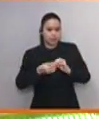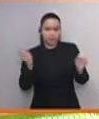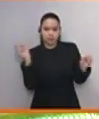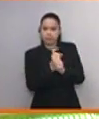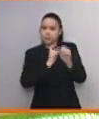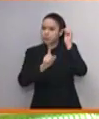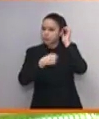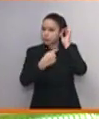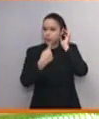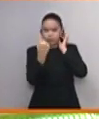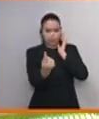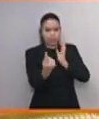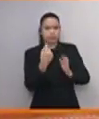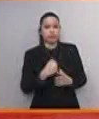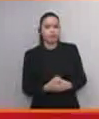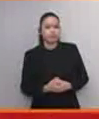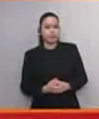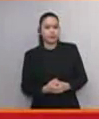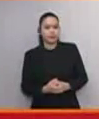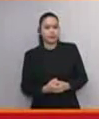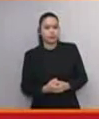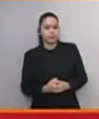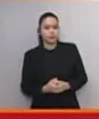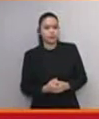para más uno.